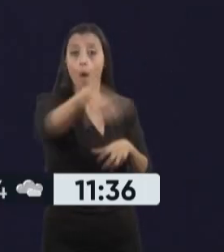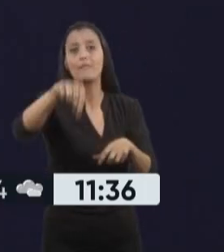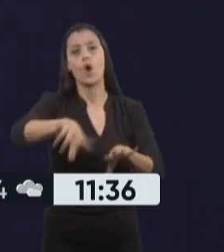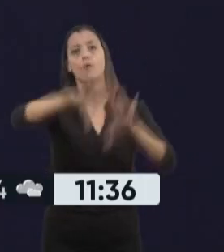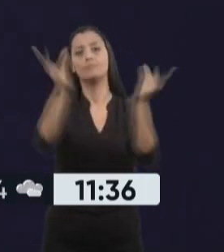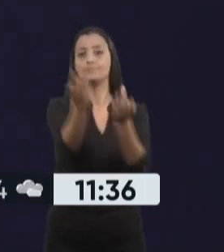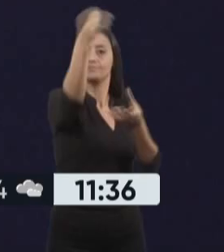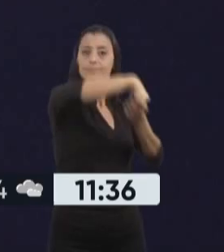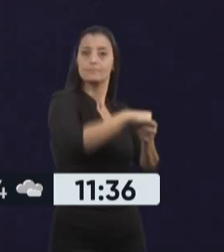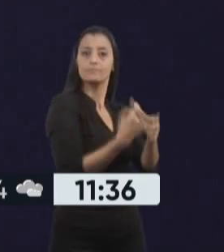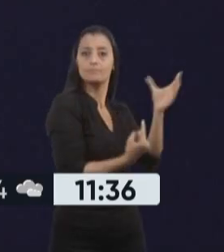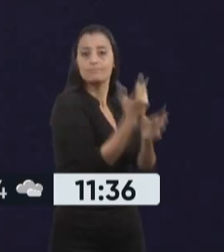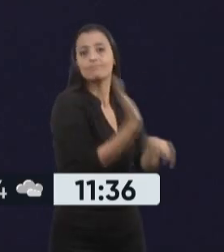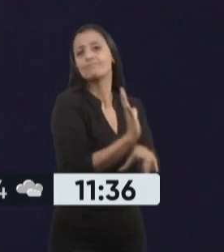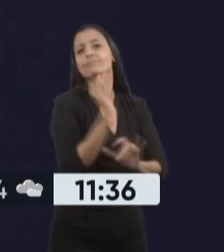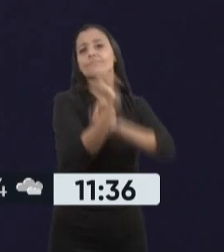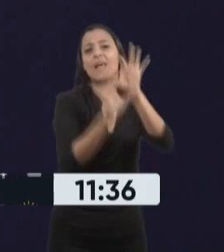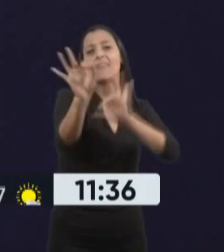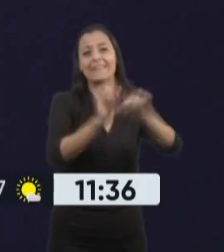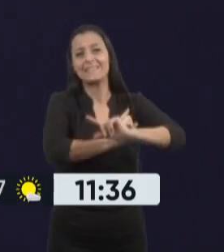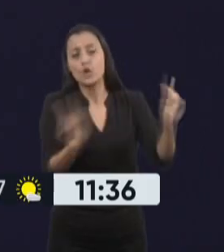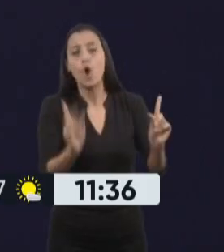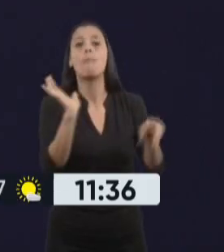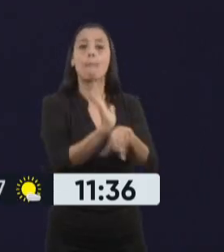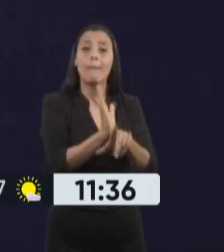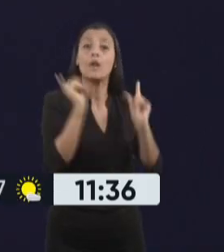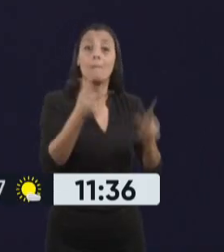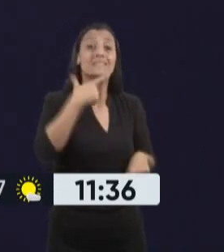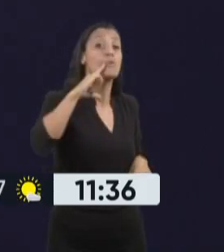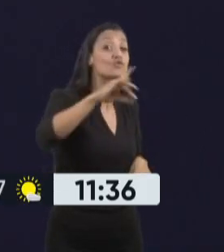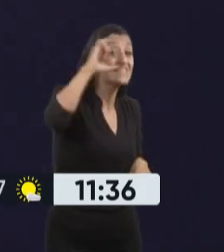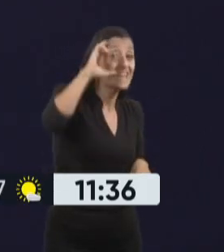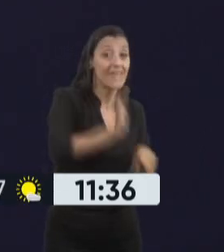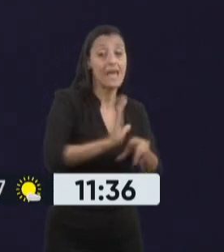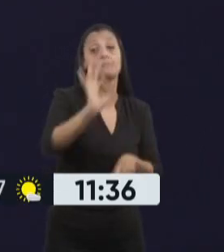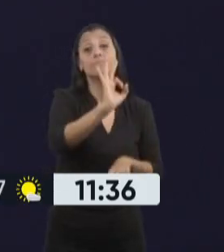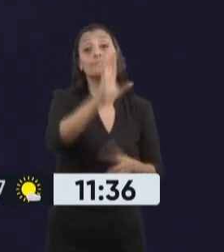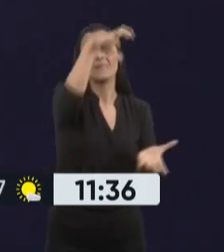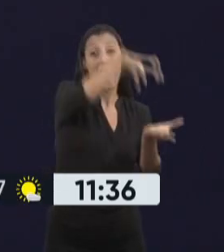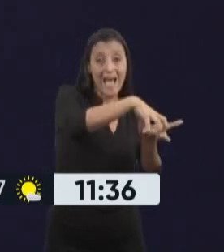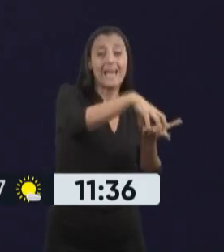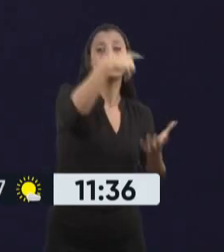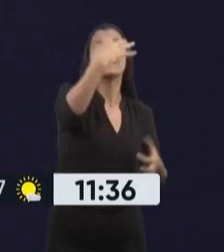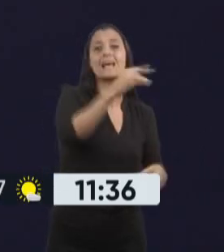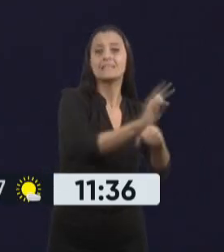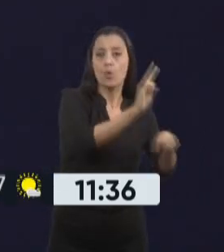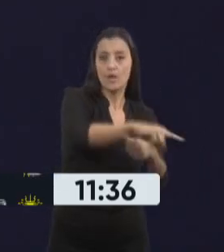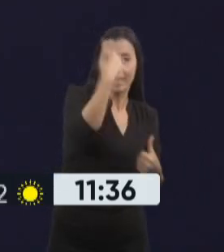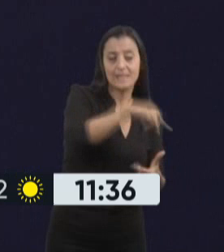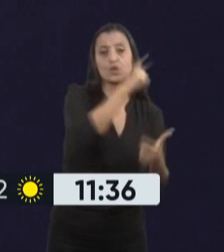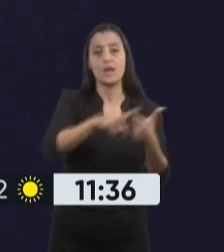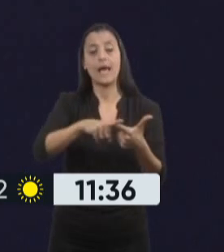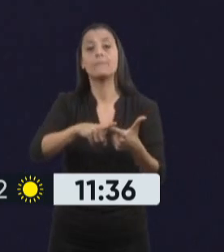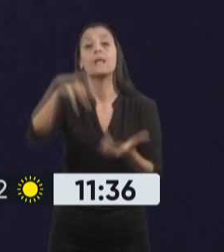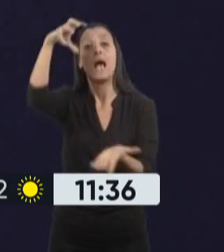sistema. No los aburro con los detalles, pero el Servicio de Inteligencia Argentino o la CIA, la Agencia de Seguridad Nacional, la ASN,